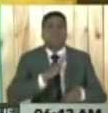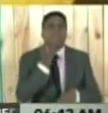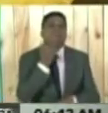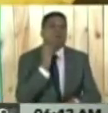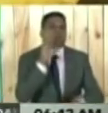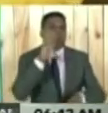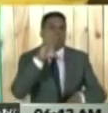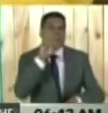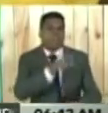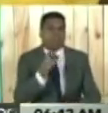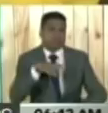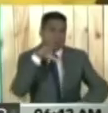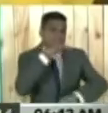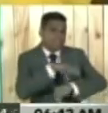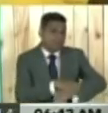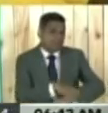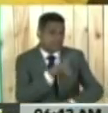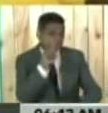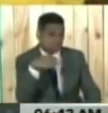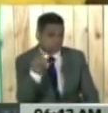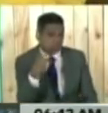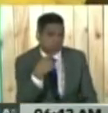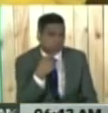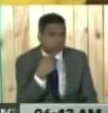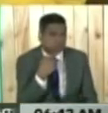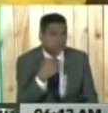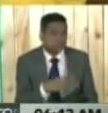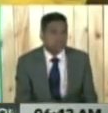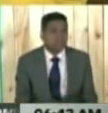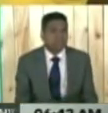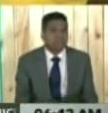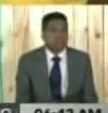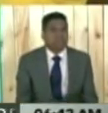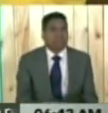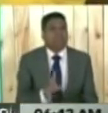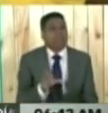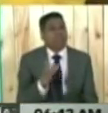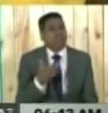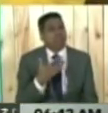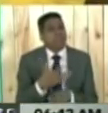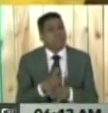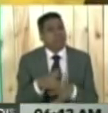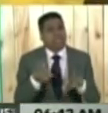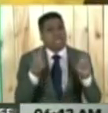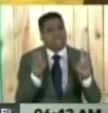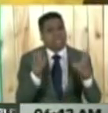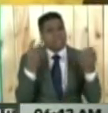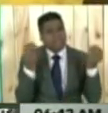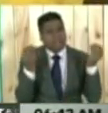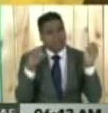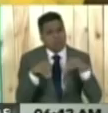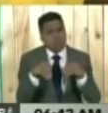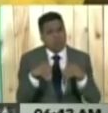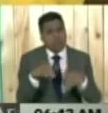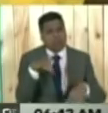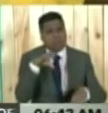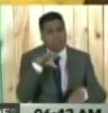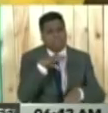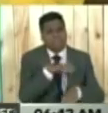tu identidad? Porque eso es un delito. Sí, más allá de que el tema de que te usen para algo con lo que no estás de acuerdo, eso es un